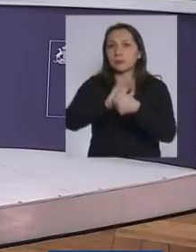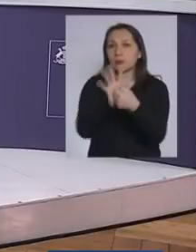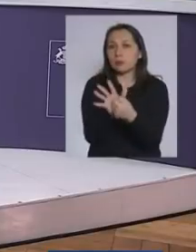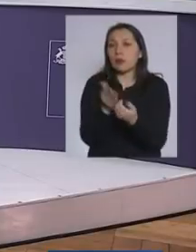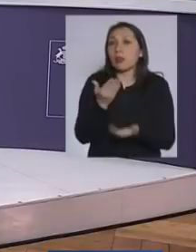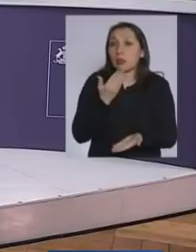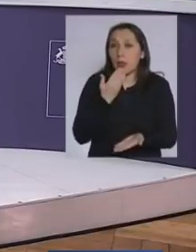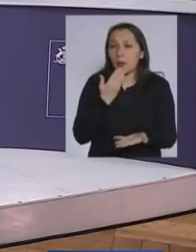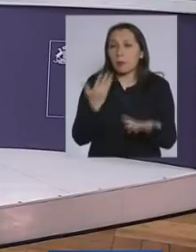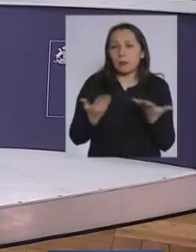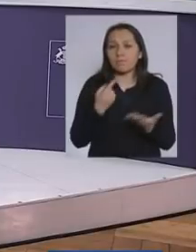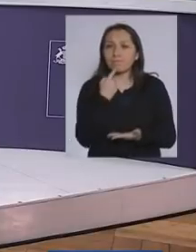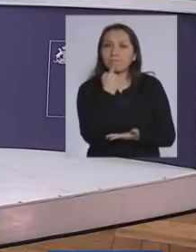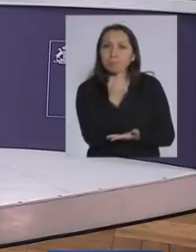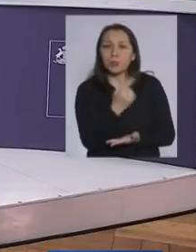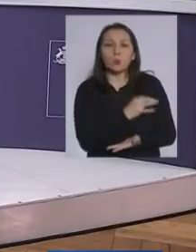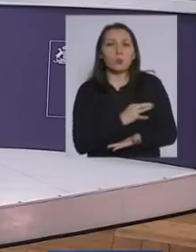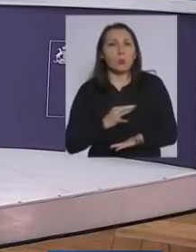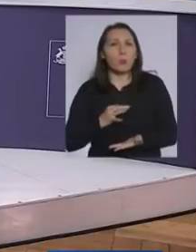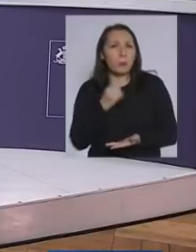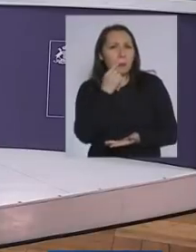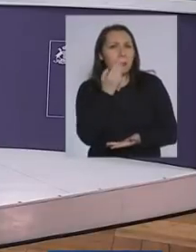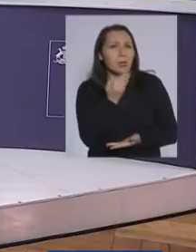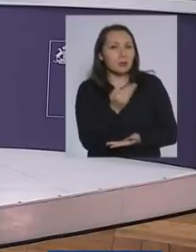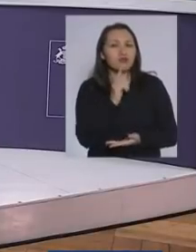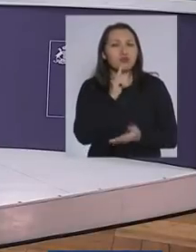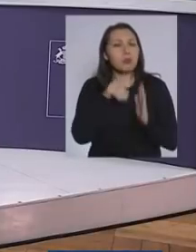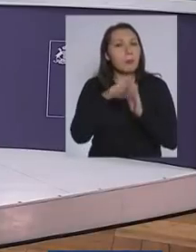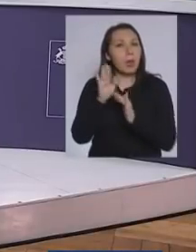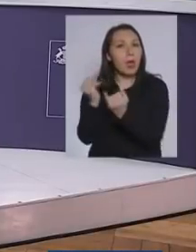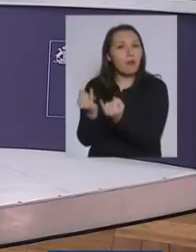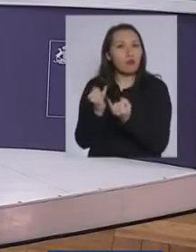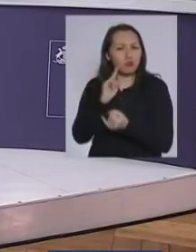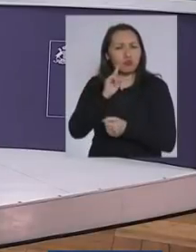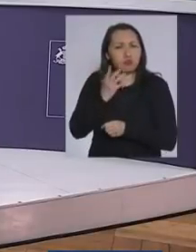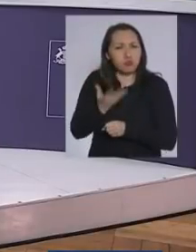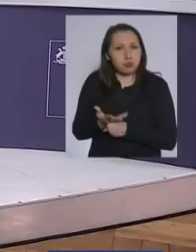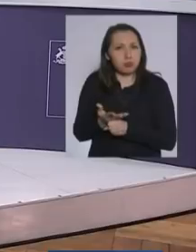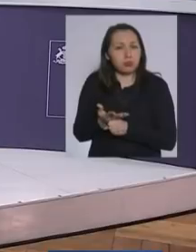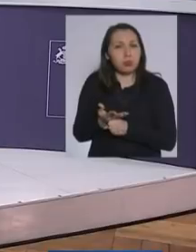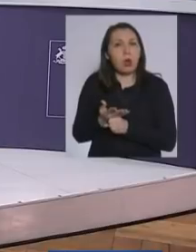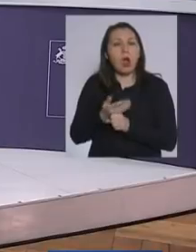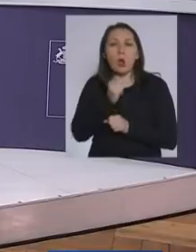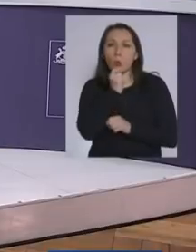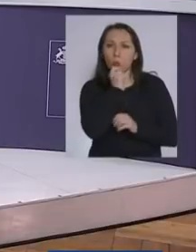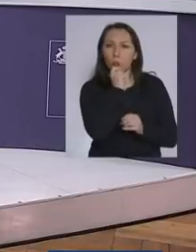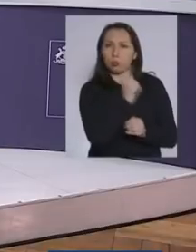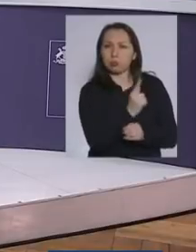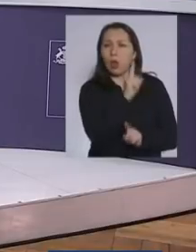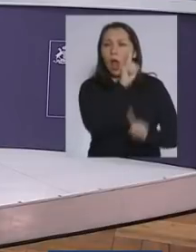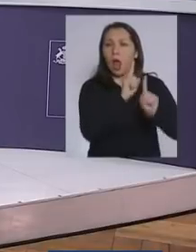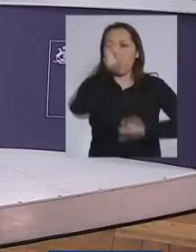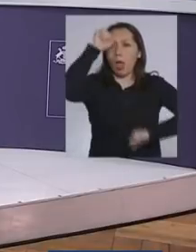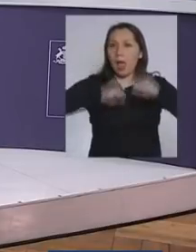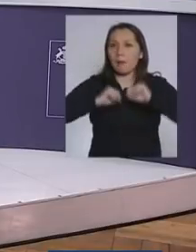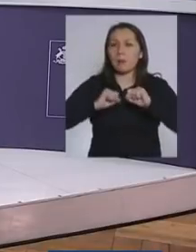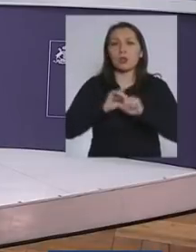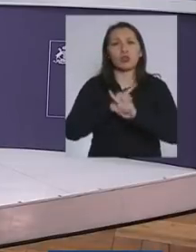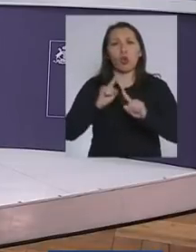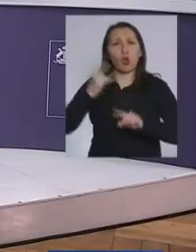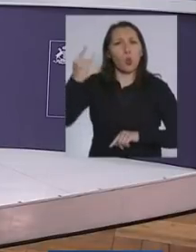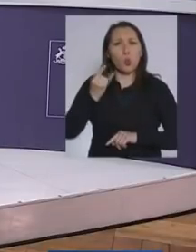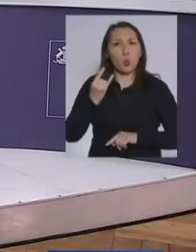y también consultarle, ministro, si han tenido también mayores antecedentes respecto de denuncias de empresas que no son de